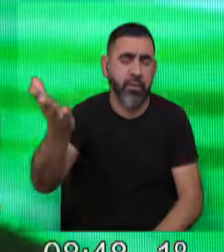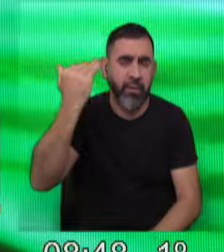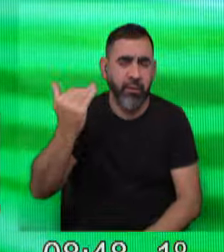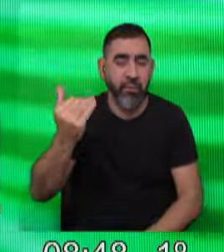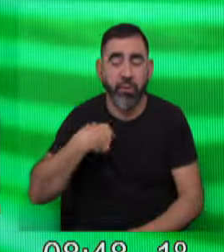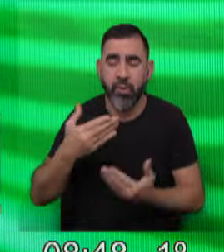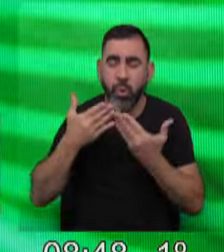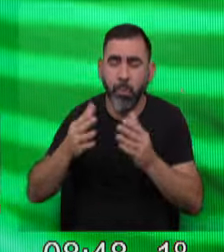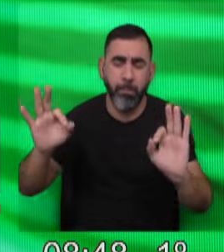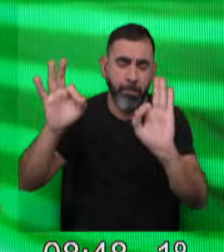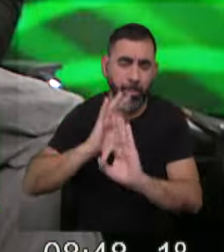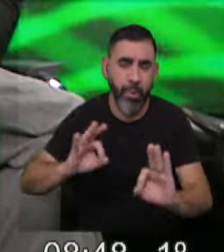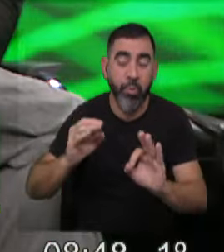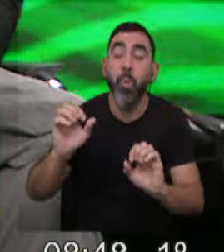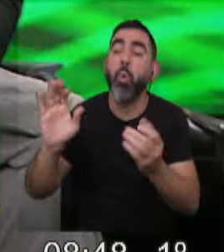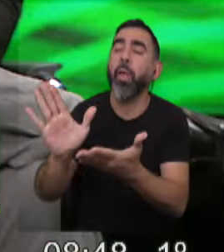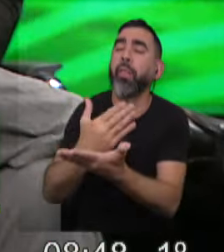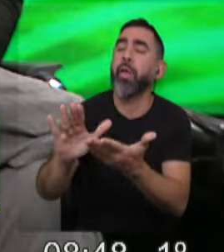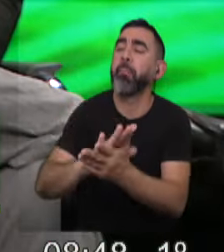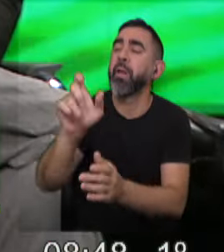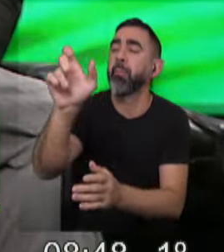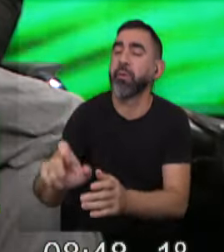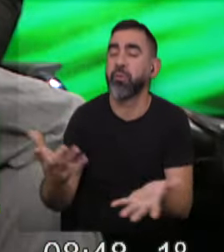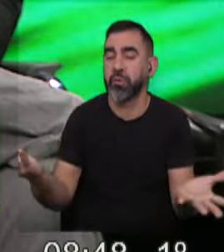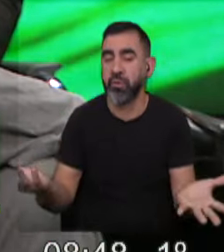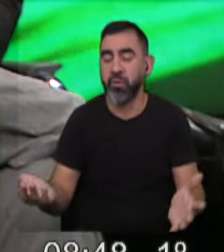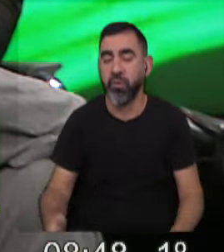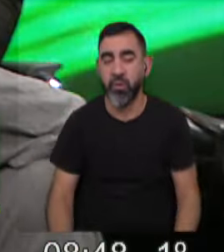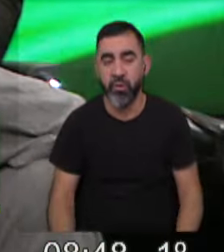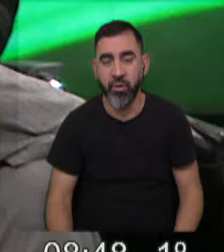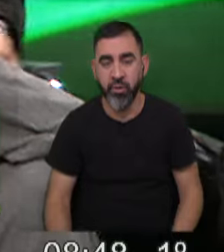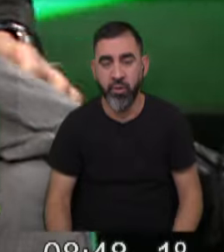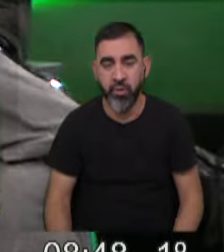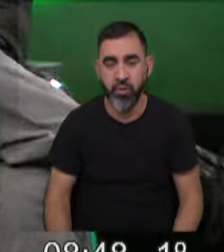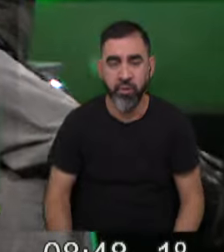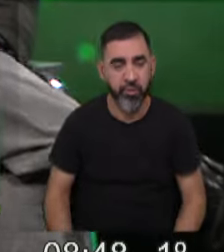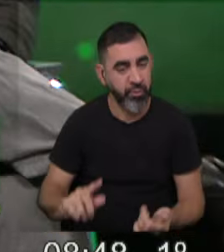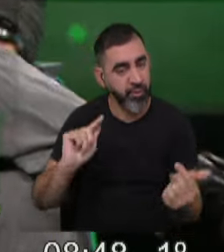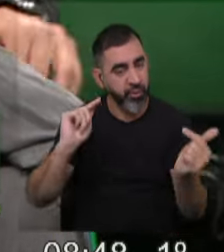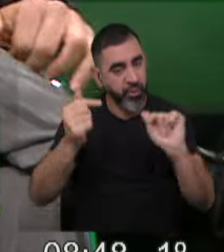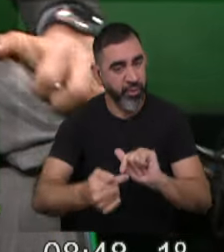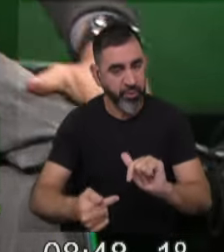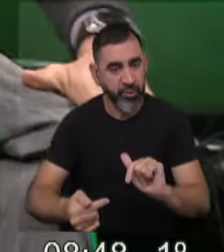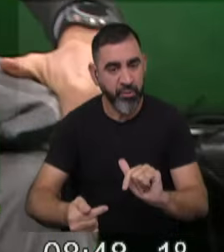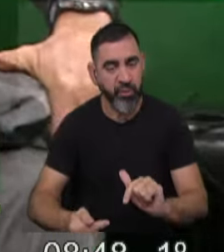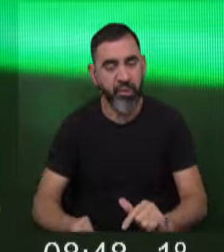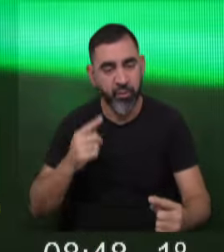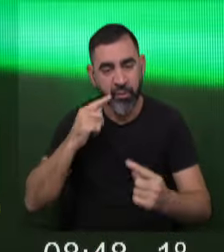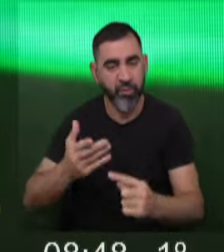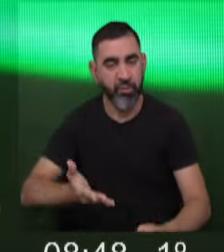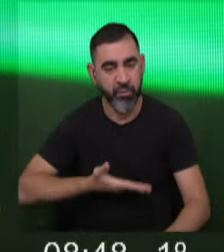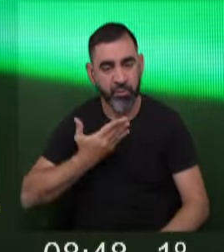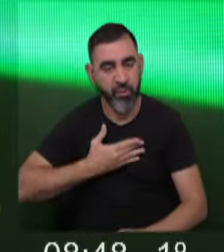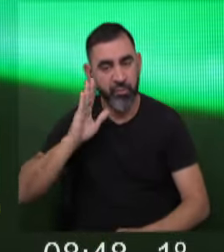no preguntemos la variable porque eso ya es discriminar, por ejemplo, a las personas, ¿no? Y en realidad justamente es una acción que busca reivindicar